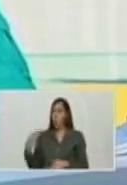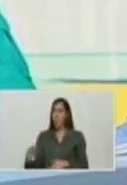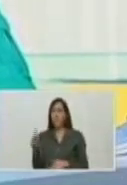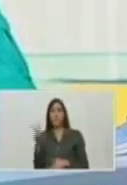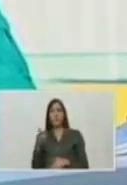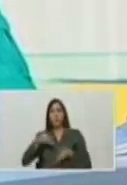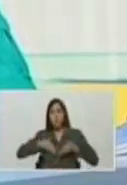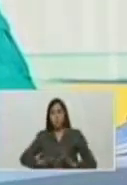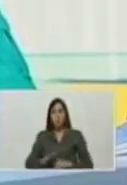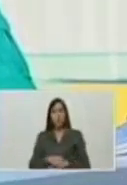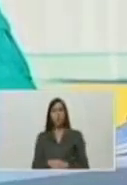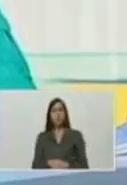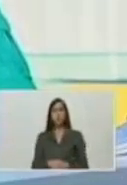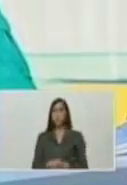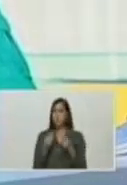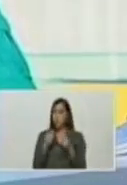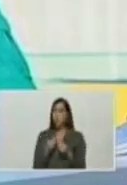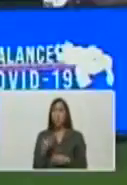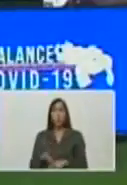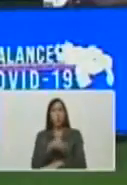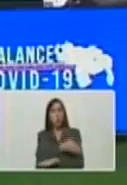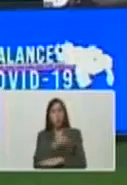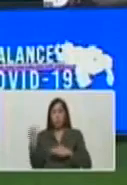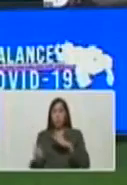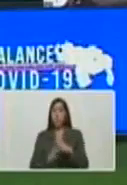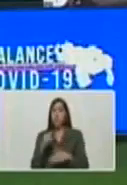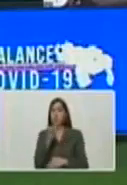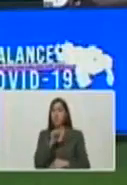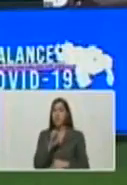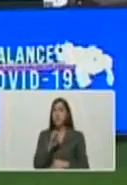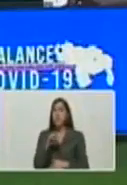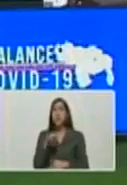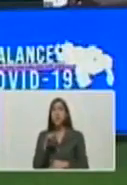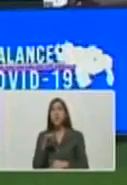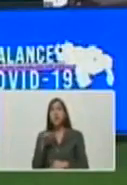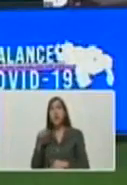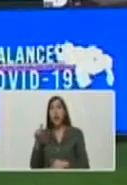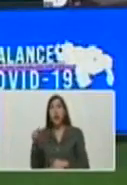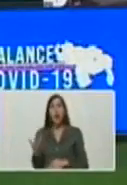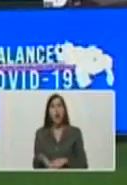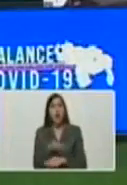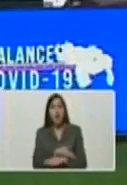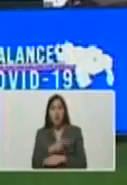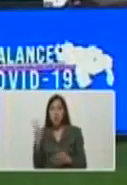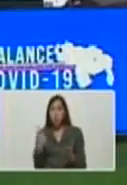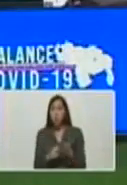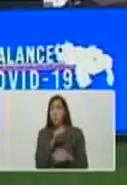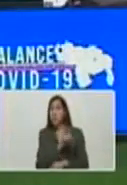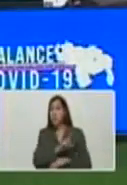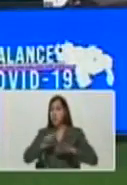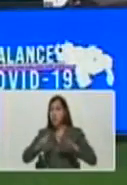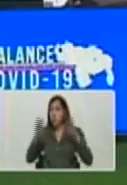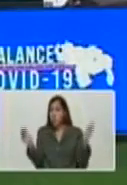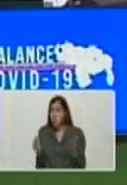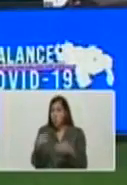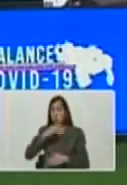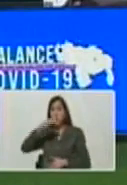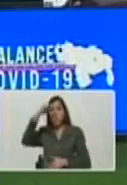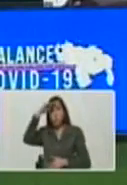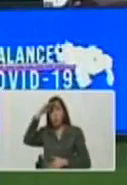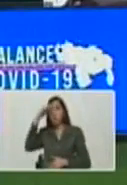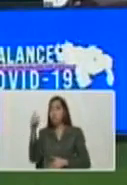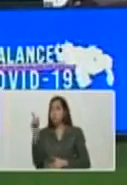trabajó muchos años en el CENIAT. En el 2016, apoyado e impulsado por su padre, se vino